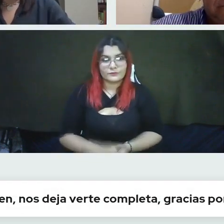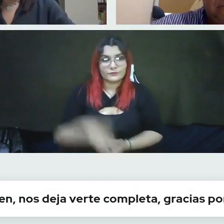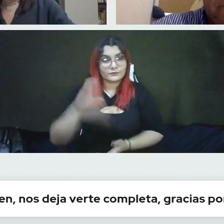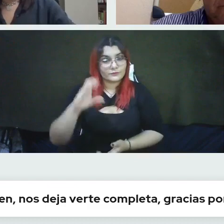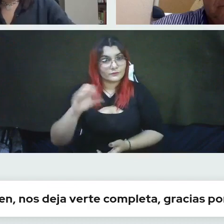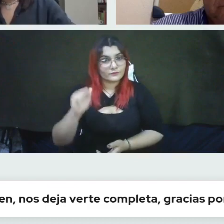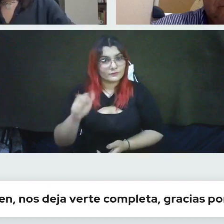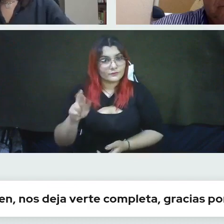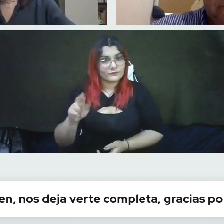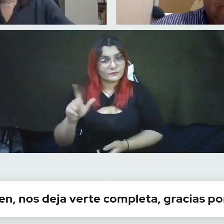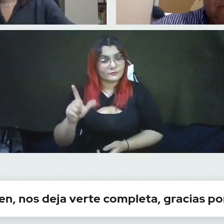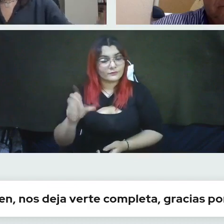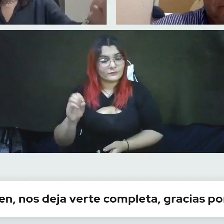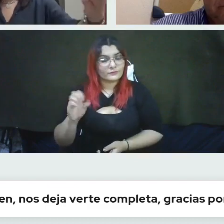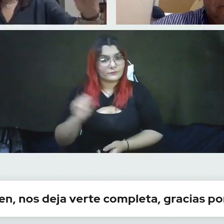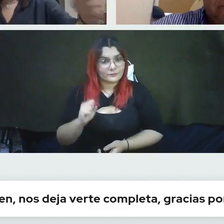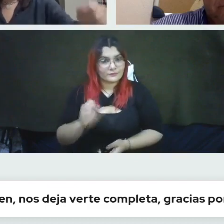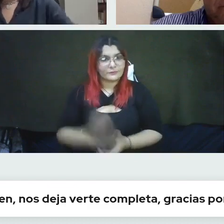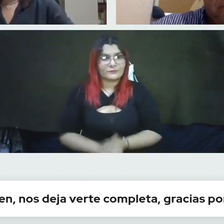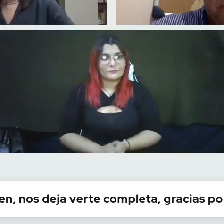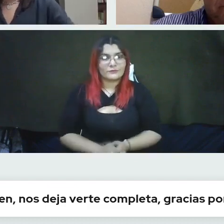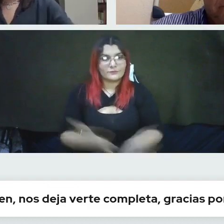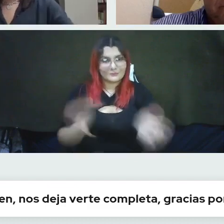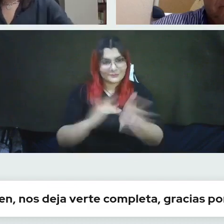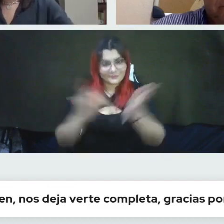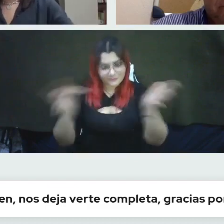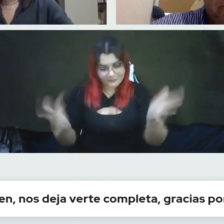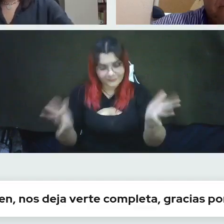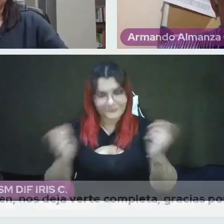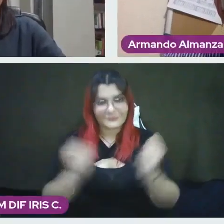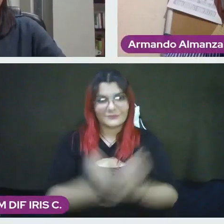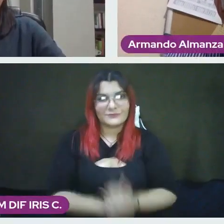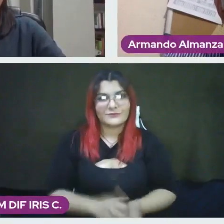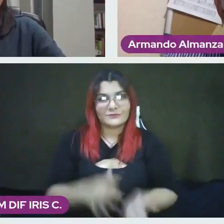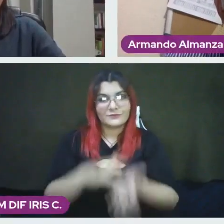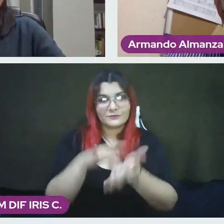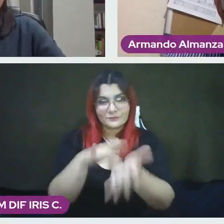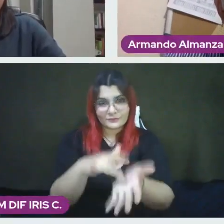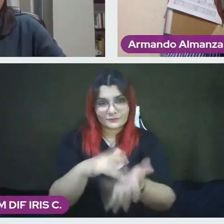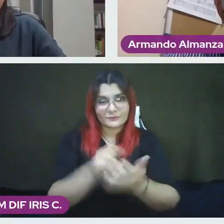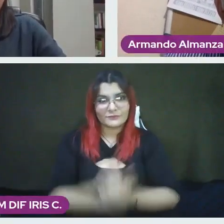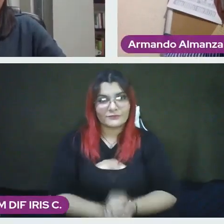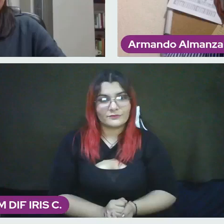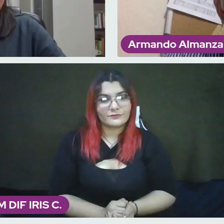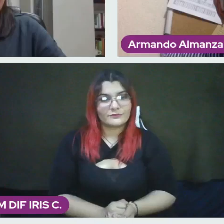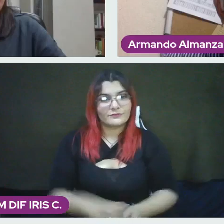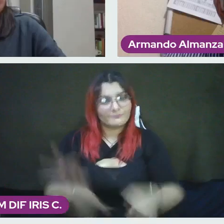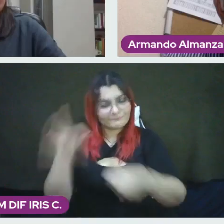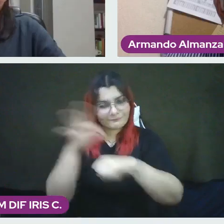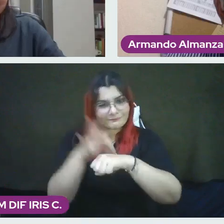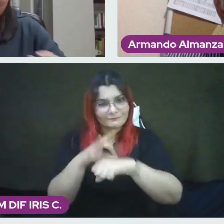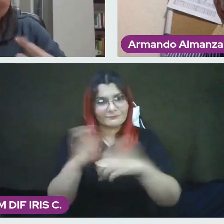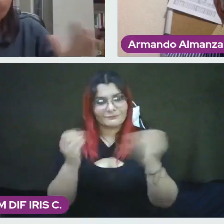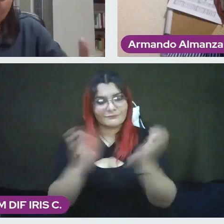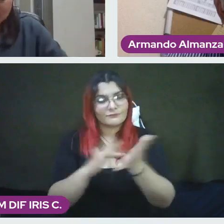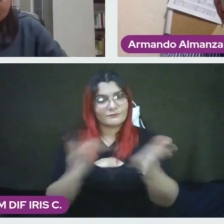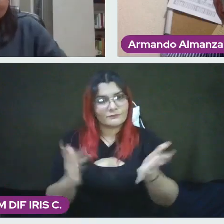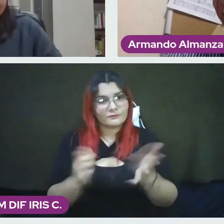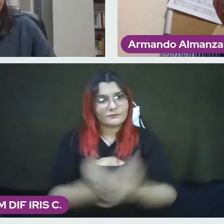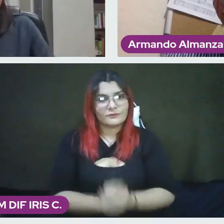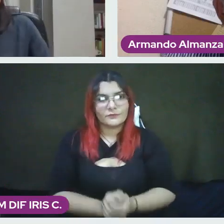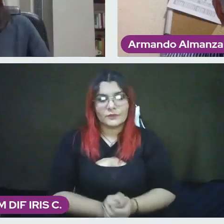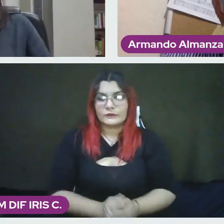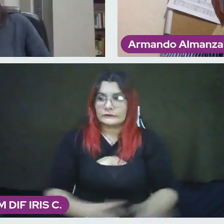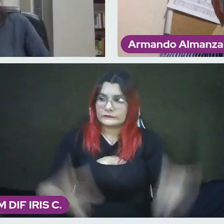Gracias, querido profesor. Gracias, le agradecen también al apoyo a usted, doctor. Y bueno, pues creo que es un tema que da para no una